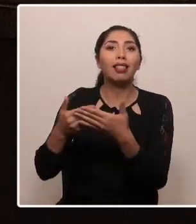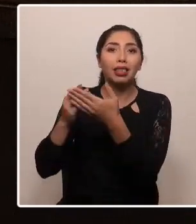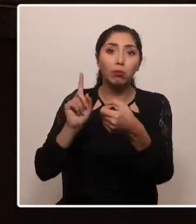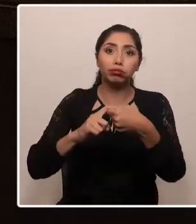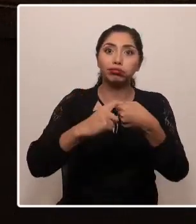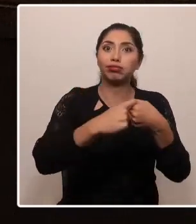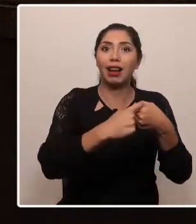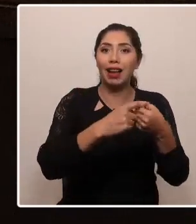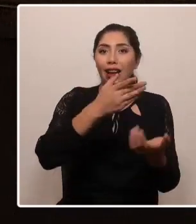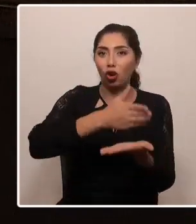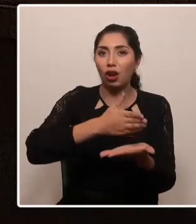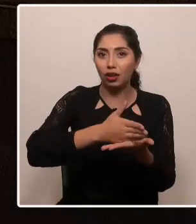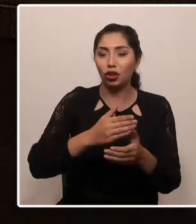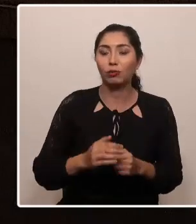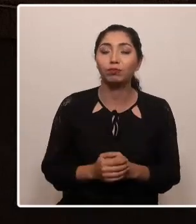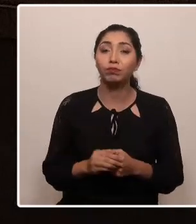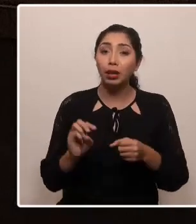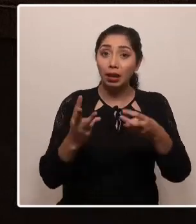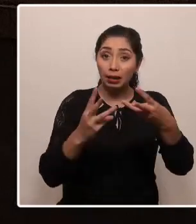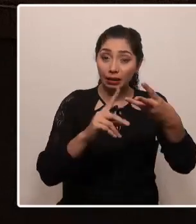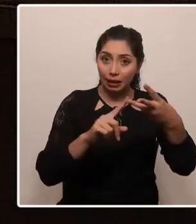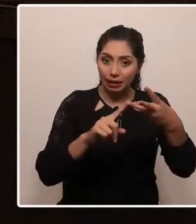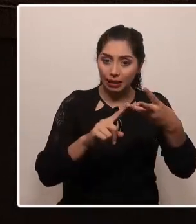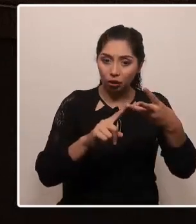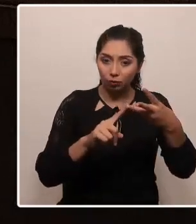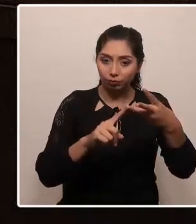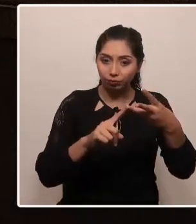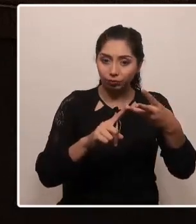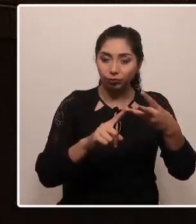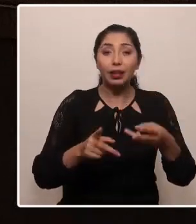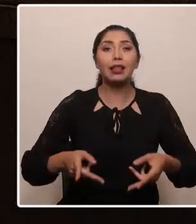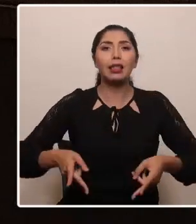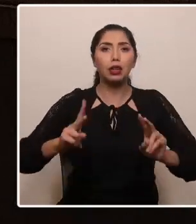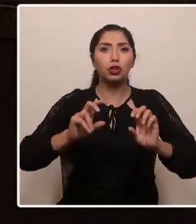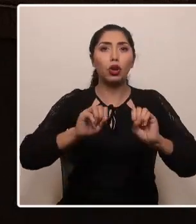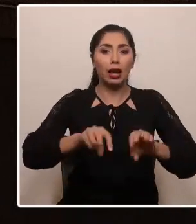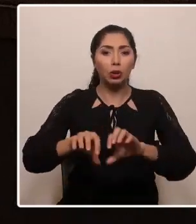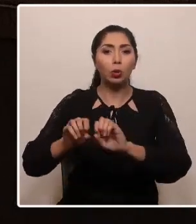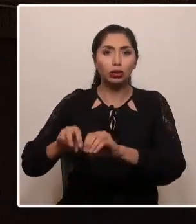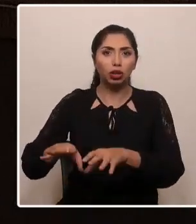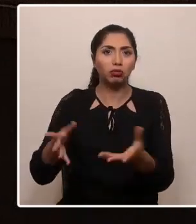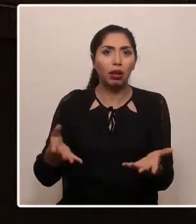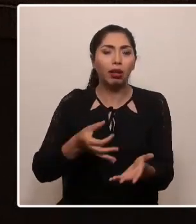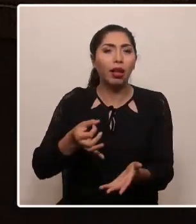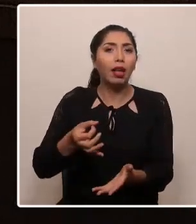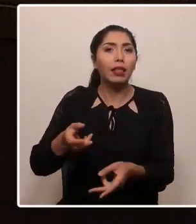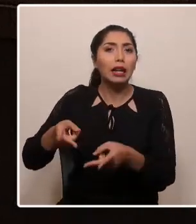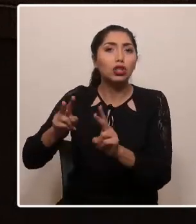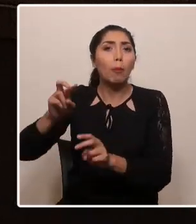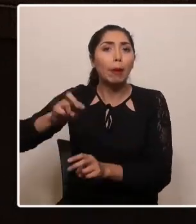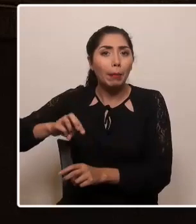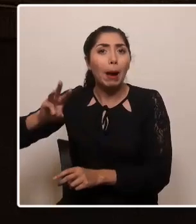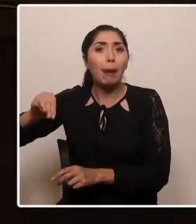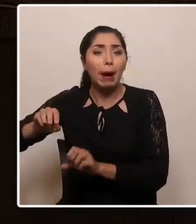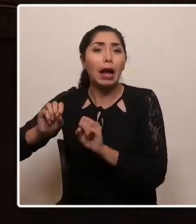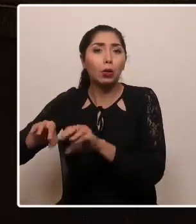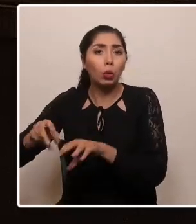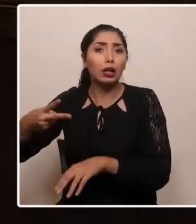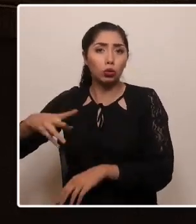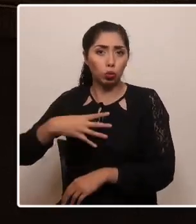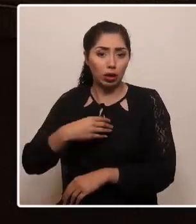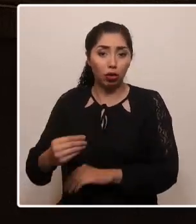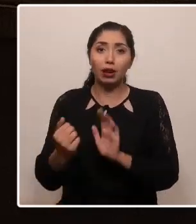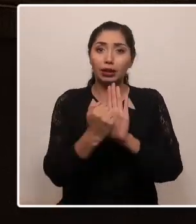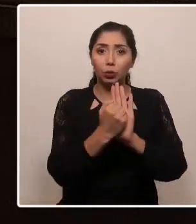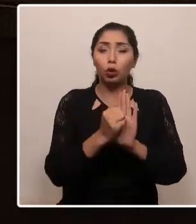voucher. En tercer lugar, la redefinición del derecho a la educación como el derecho de los padres a educar a sus hijos, artículo 19.10 de la